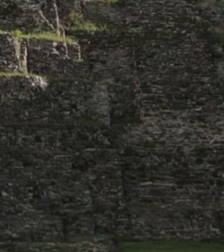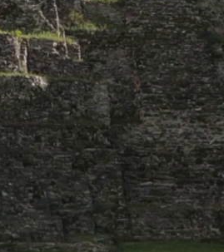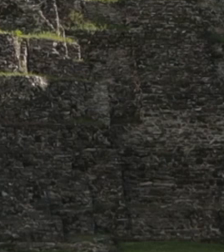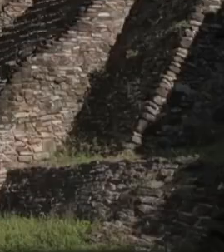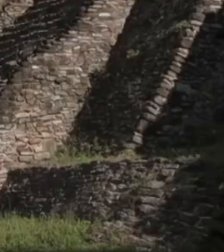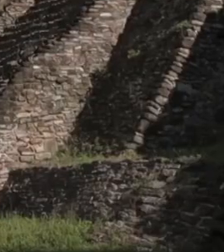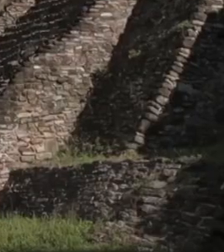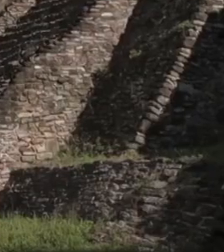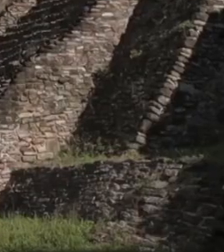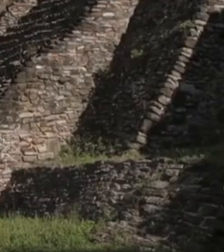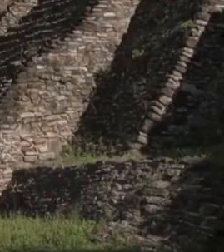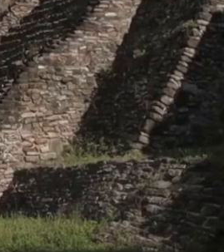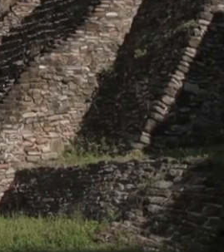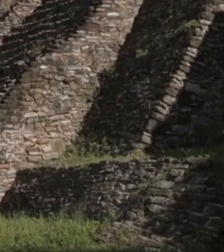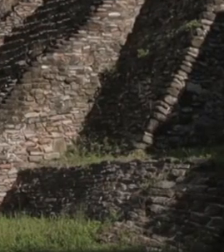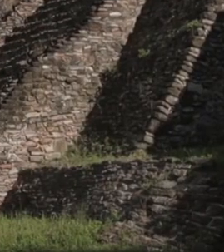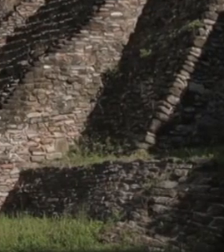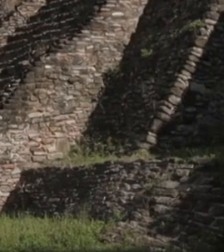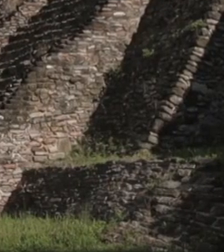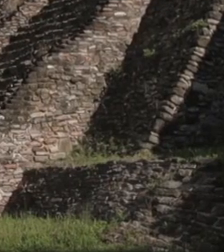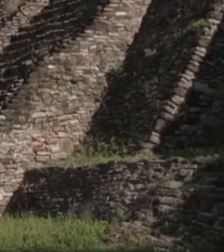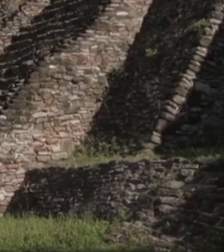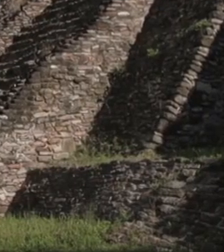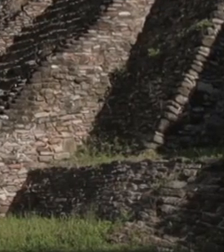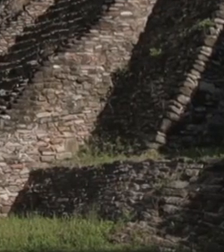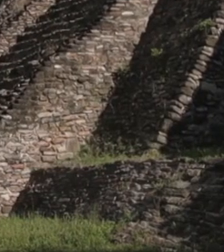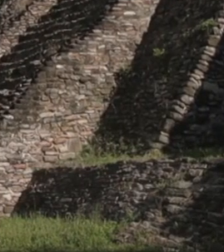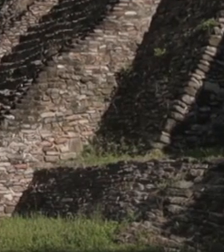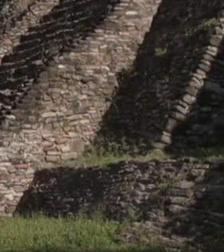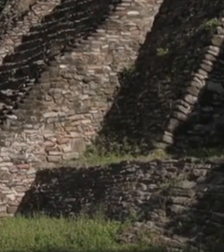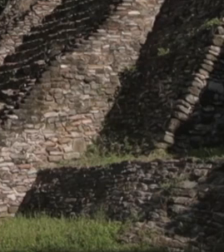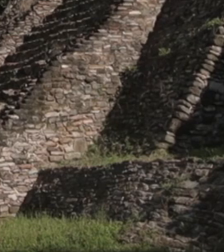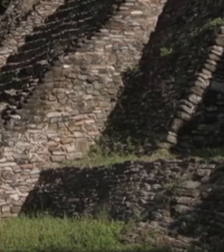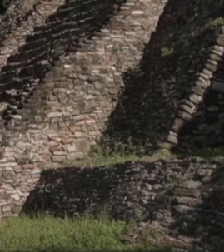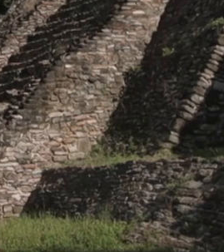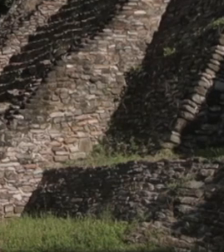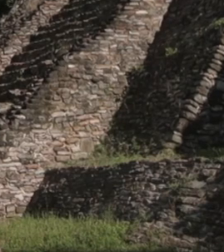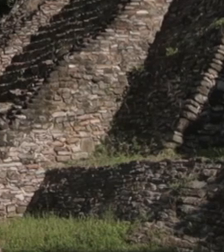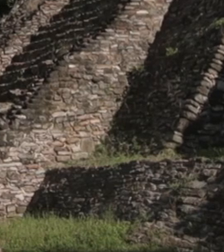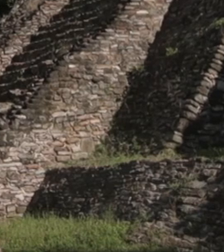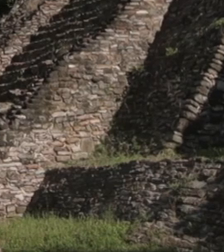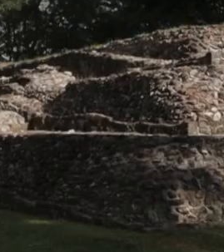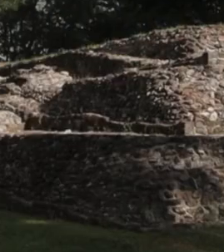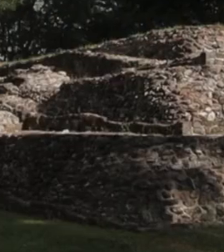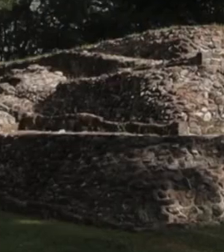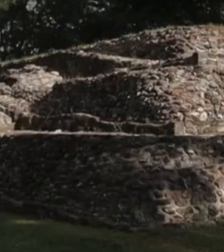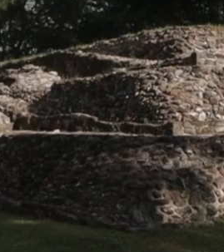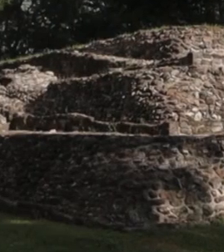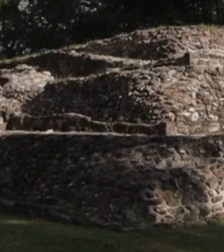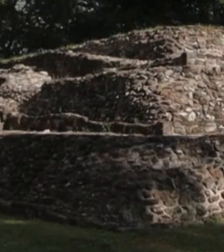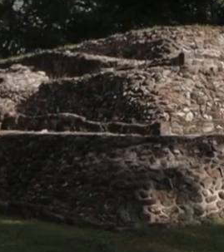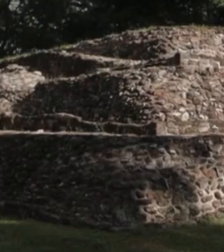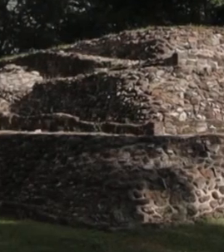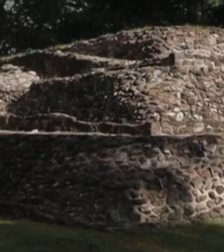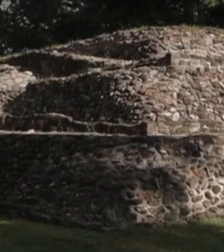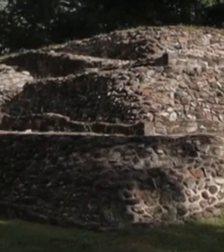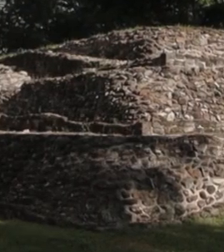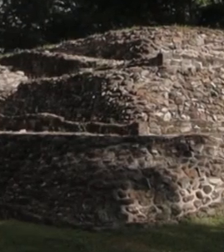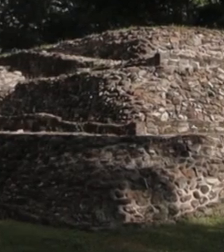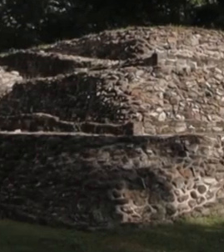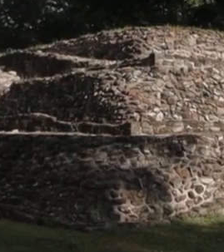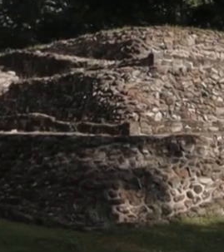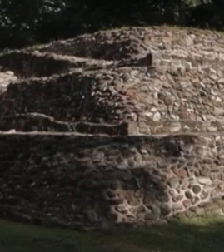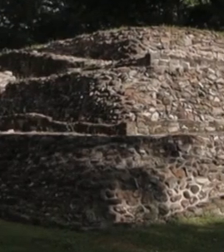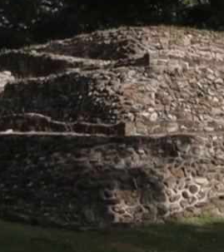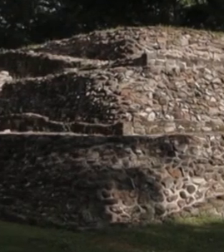San Claudio, o bueno, de Palenque, si nos dirigimos a Villahermosa, muy cerca está Comalcalco. Pero en el caso